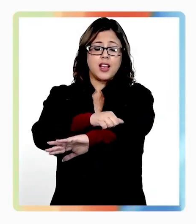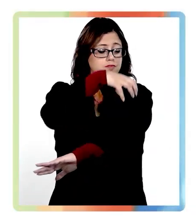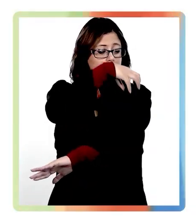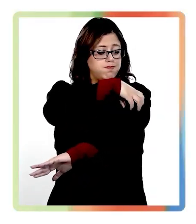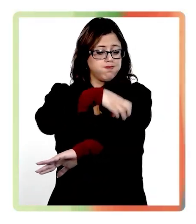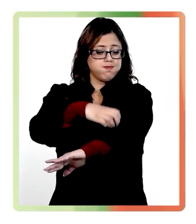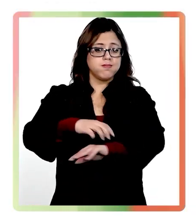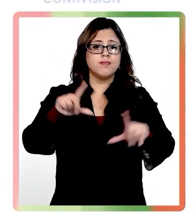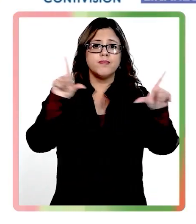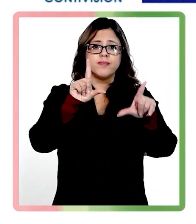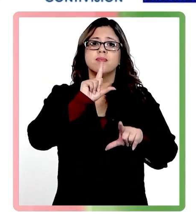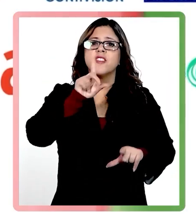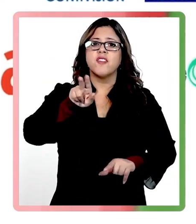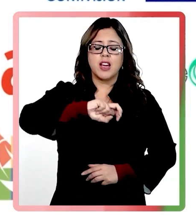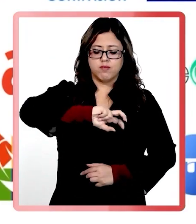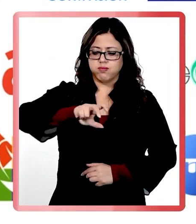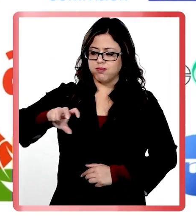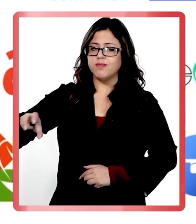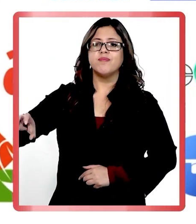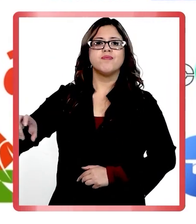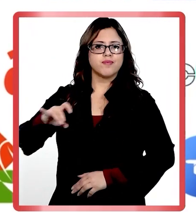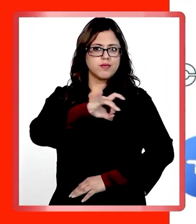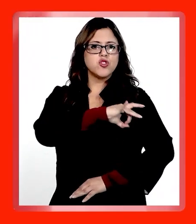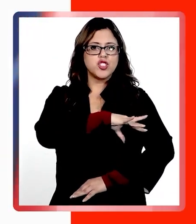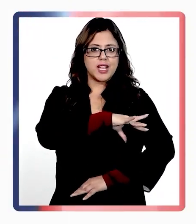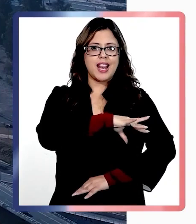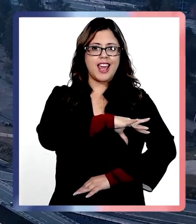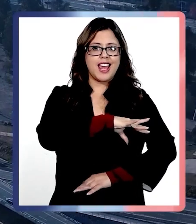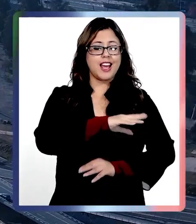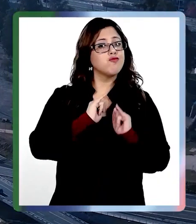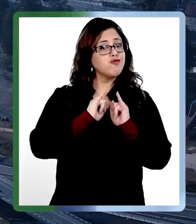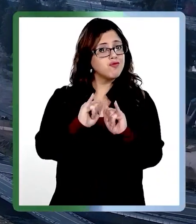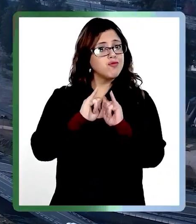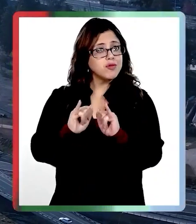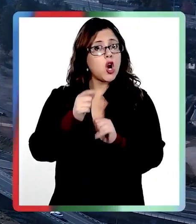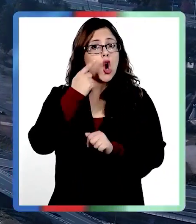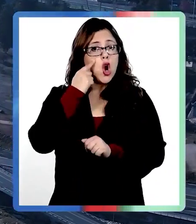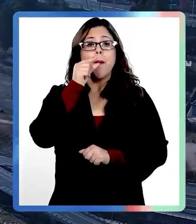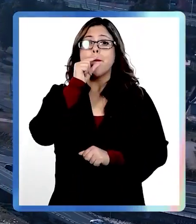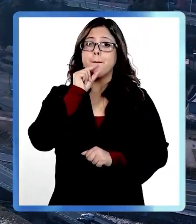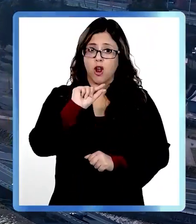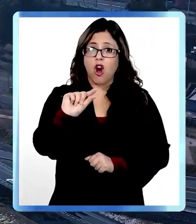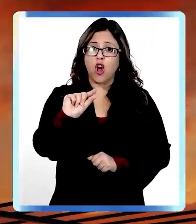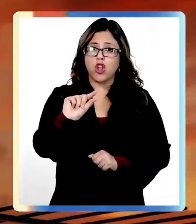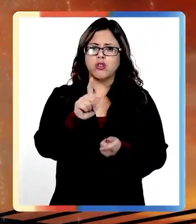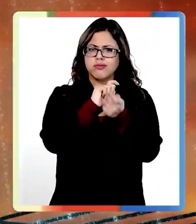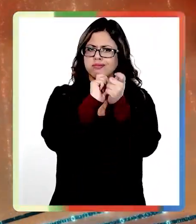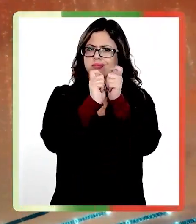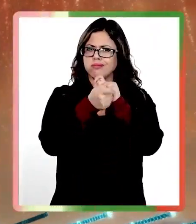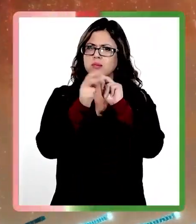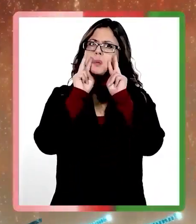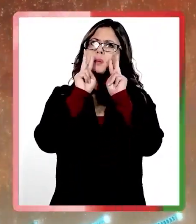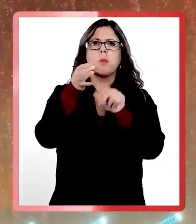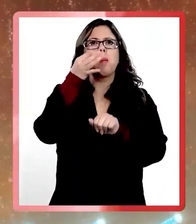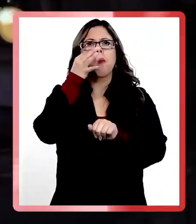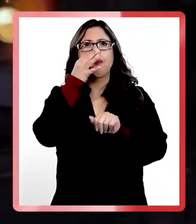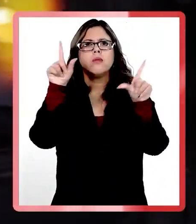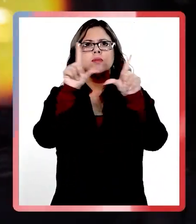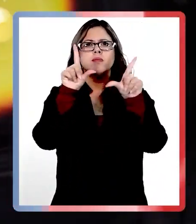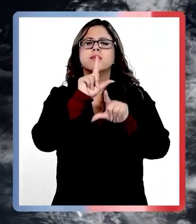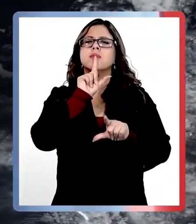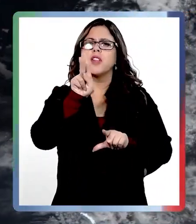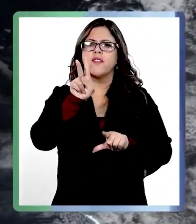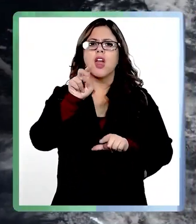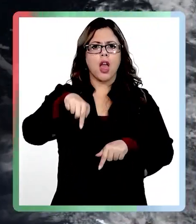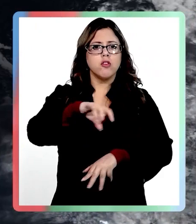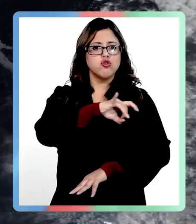Arcatel, Asociación Gremial de Canales Regionales de Chile, te informa que muy pronto cambiará la forma de ver